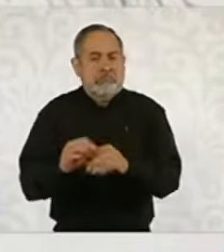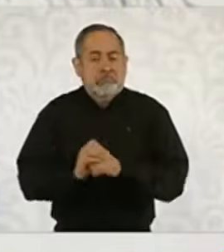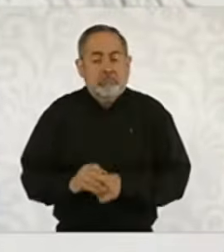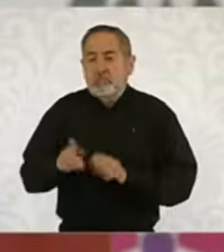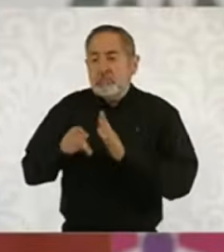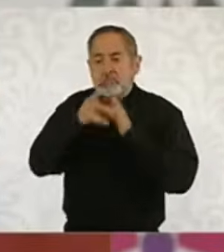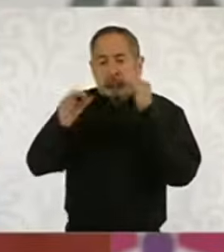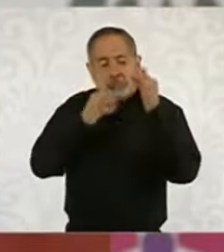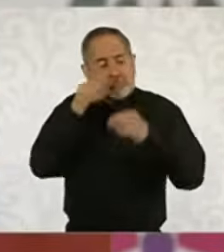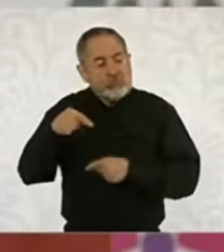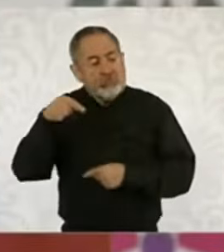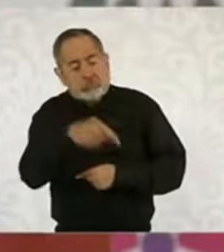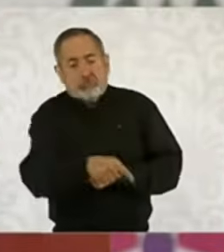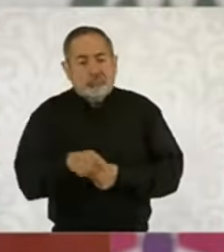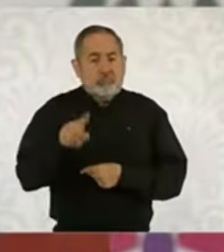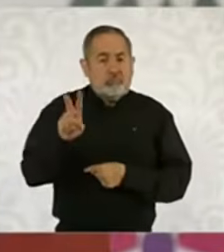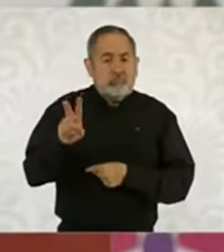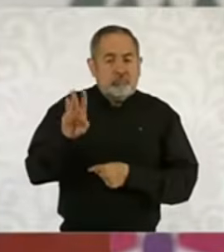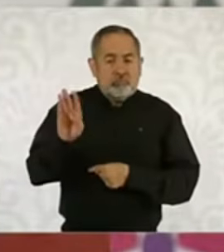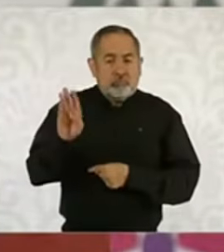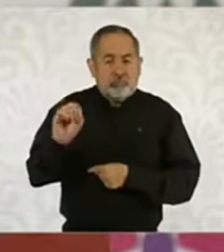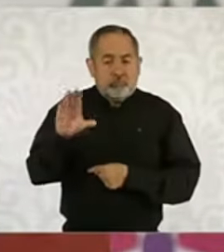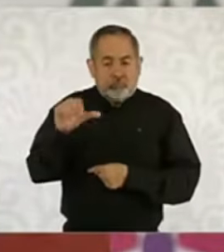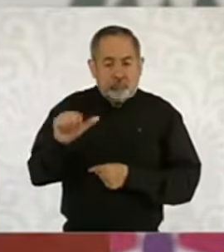buena sobre la refinería Dos Bocas.